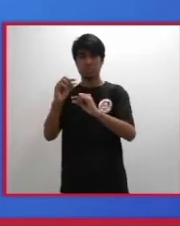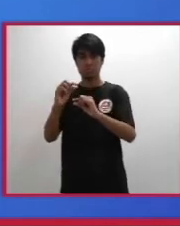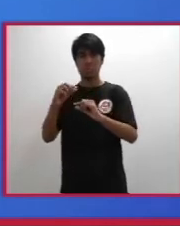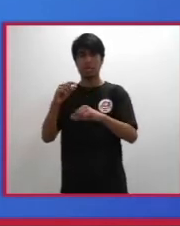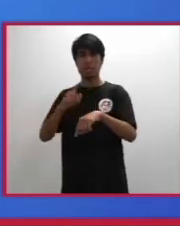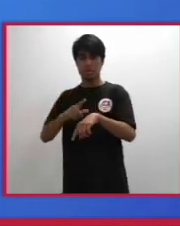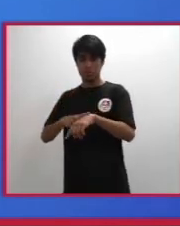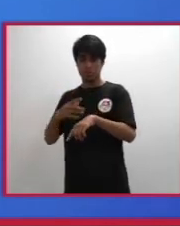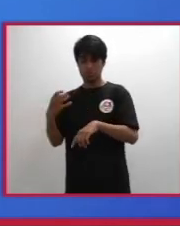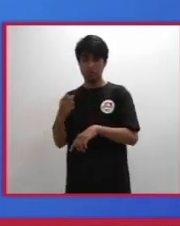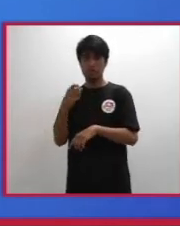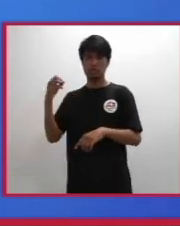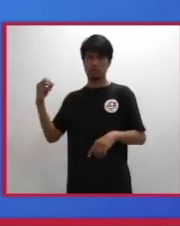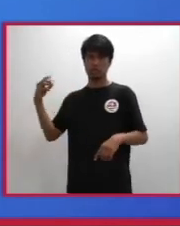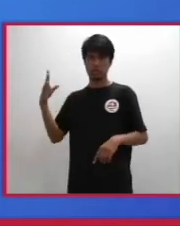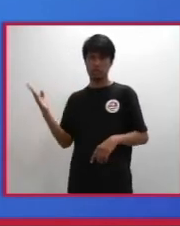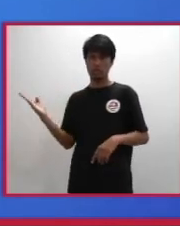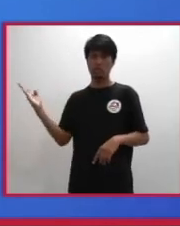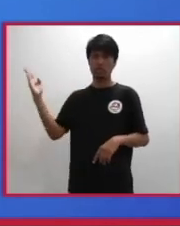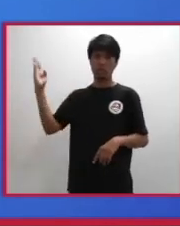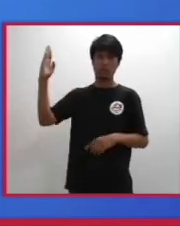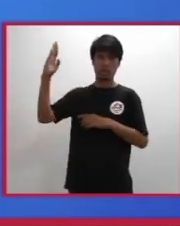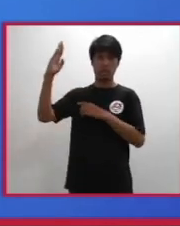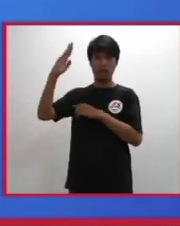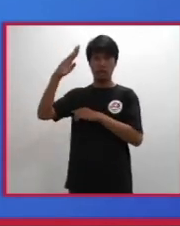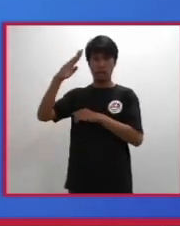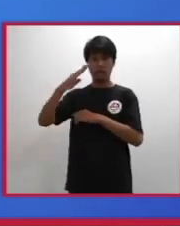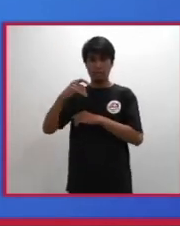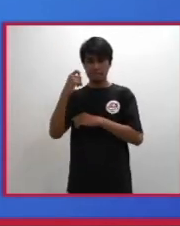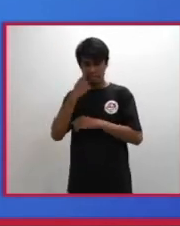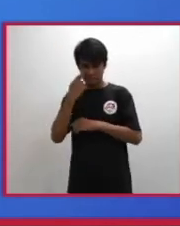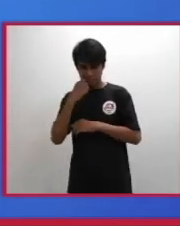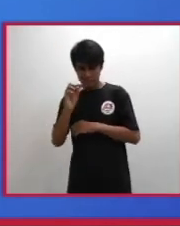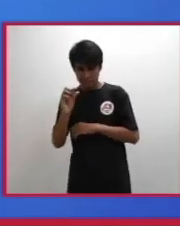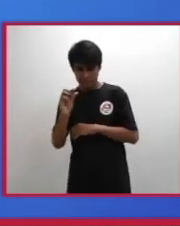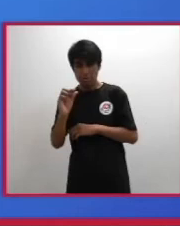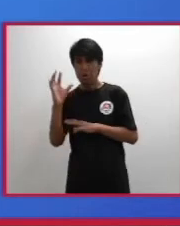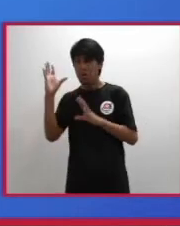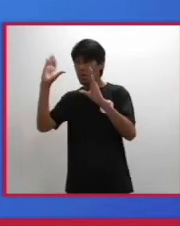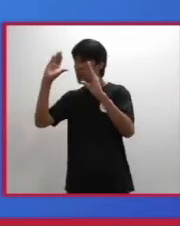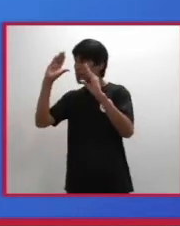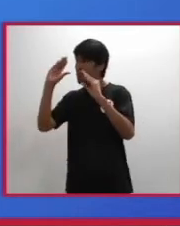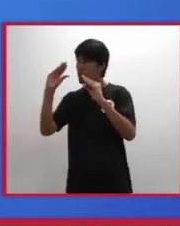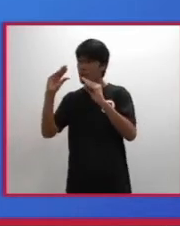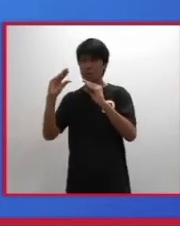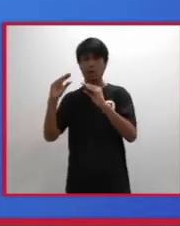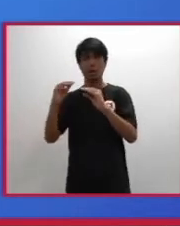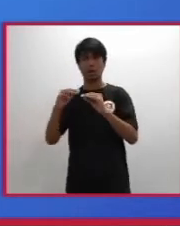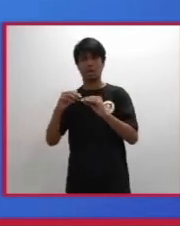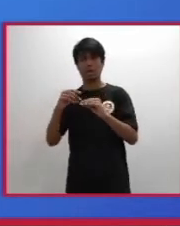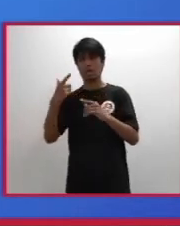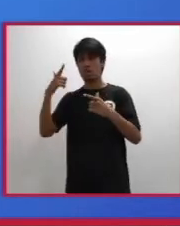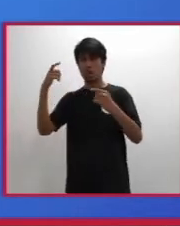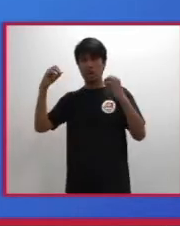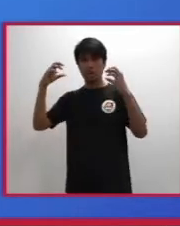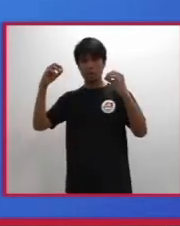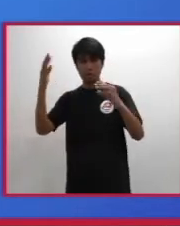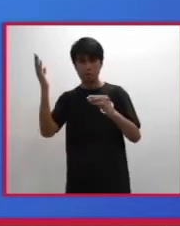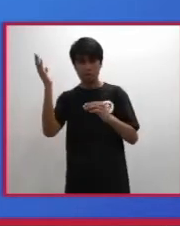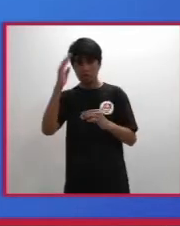máximo la luz solar, pero en ocasiones falta un poquito y ya empieza a caer la noche. entonces no existe